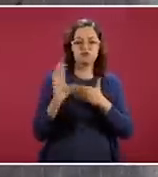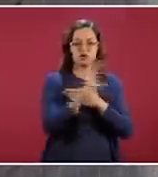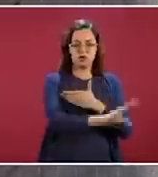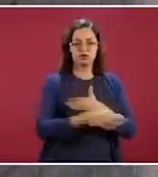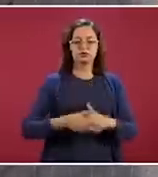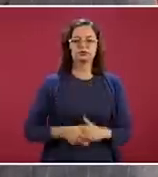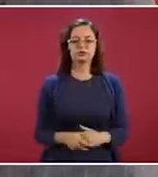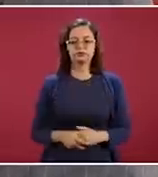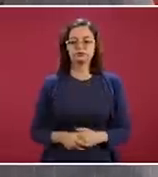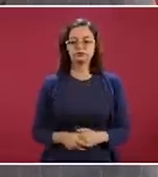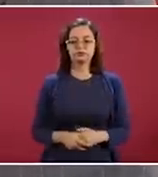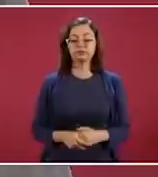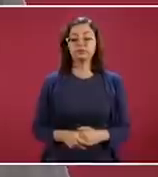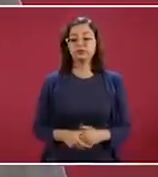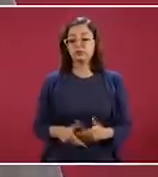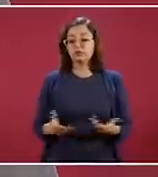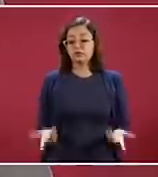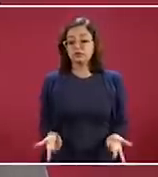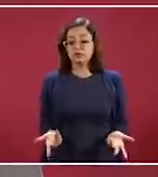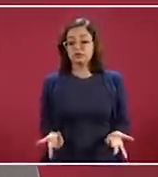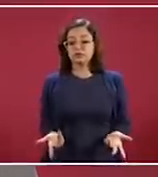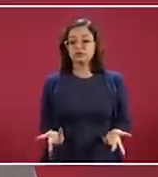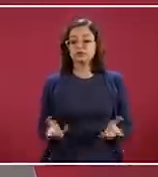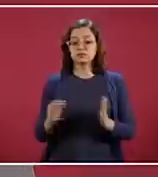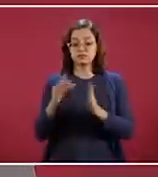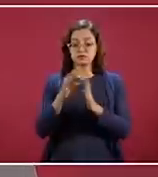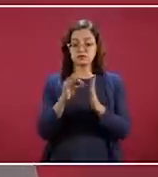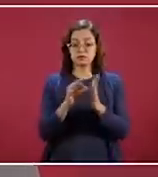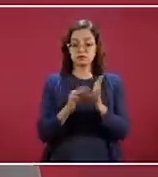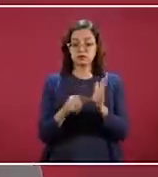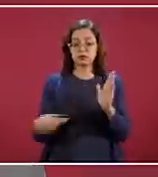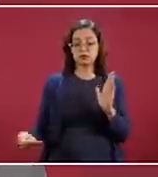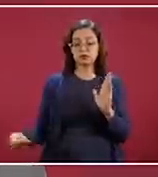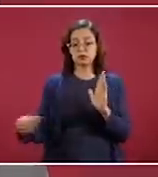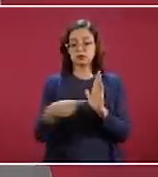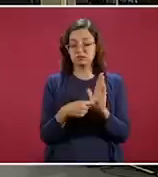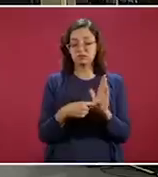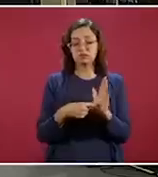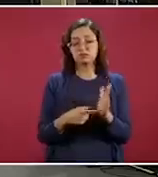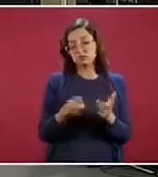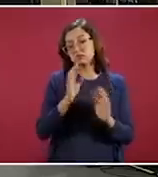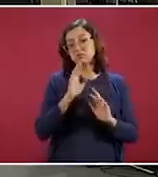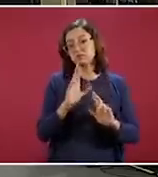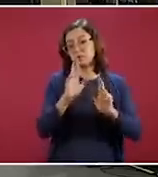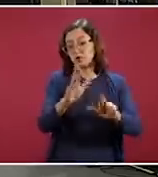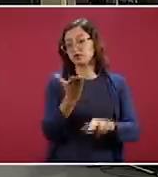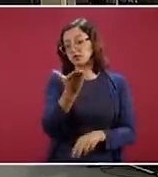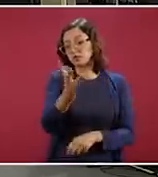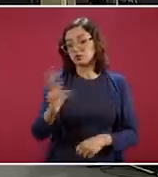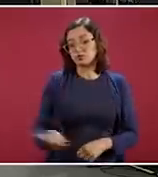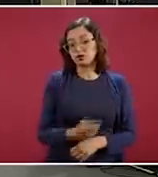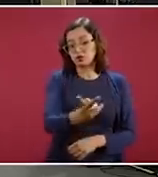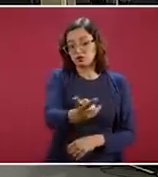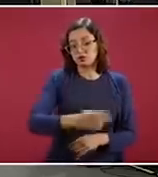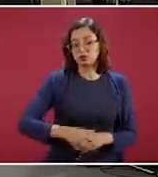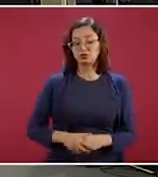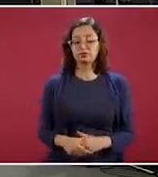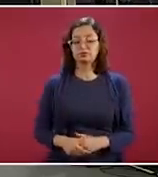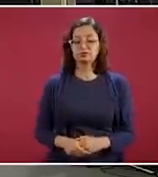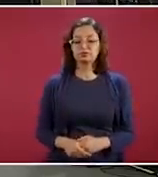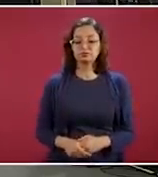este caso, sería puntual la pregunta que estaba haciendo el